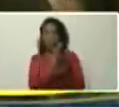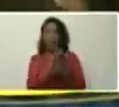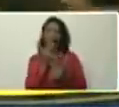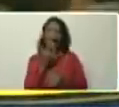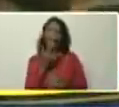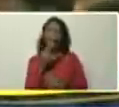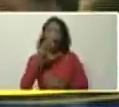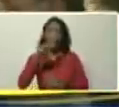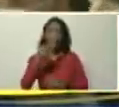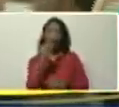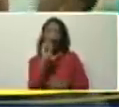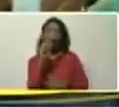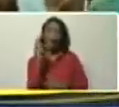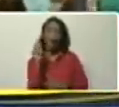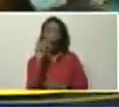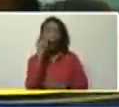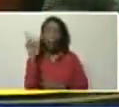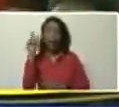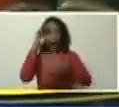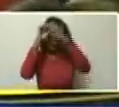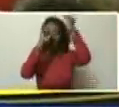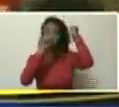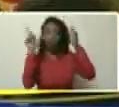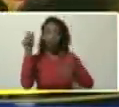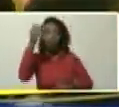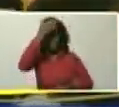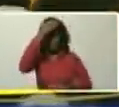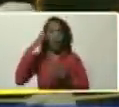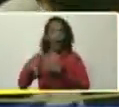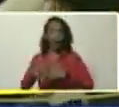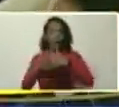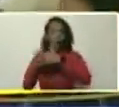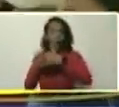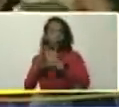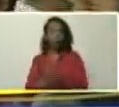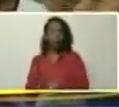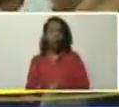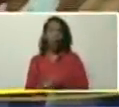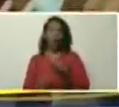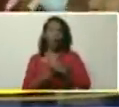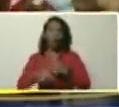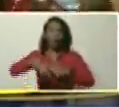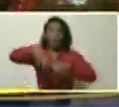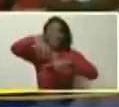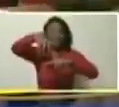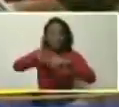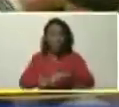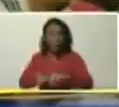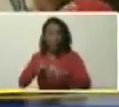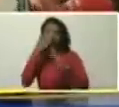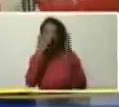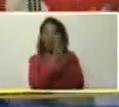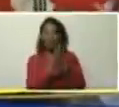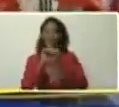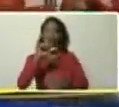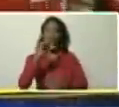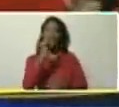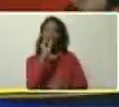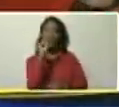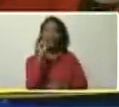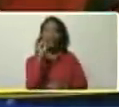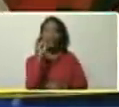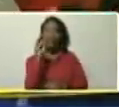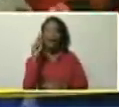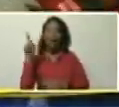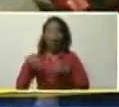Mike Pompeo, el canciller de Donald Trump. O tuve que sentarme delante de Luis Almagro,